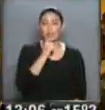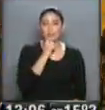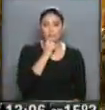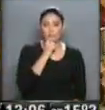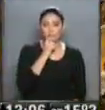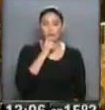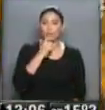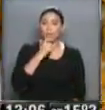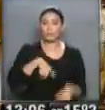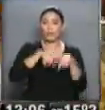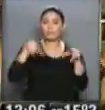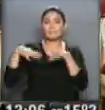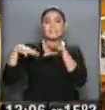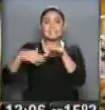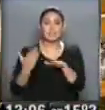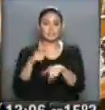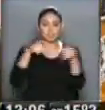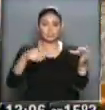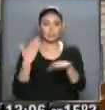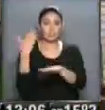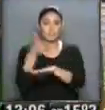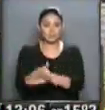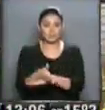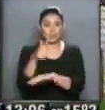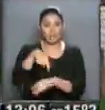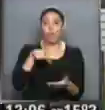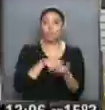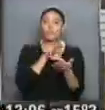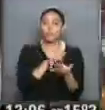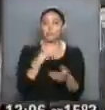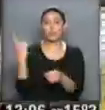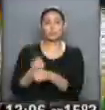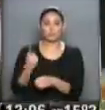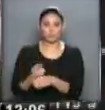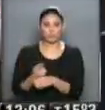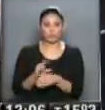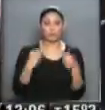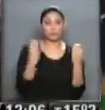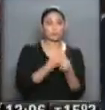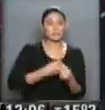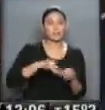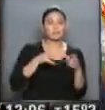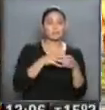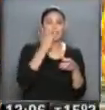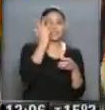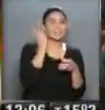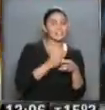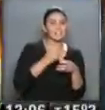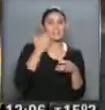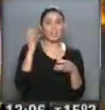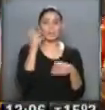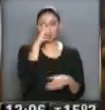la provisión de los hinchas visitantes para ir en provincia de Buenos Aires. Esto afecta a 13 partidos, que son Tigre Belgrano, Quilmes Godoy